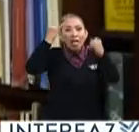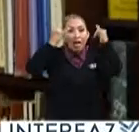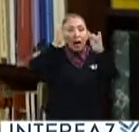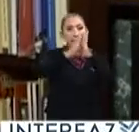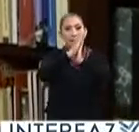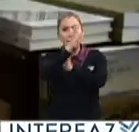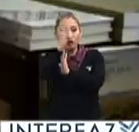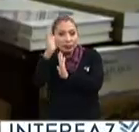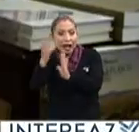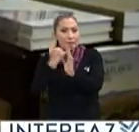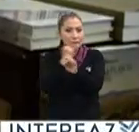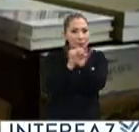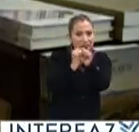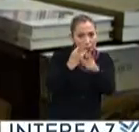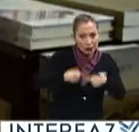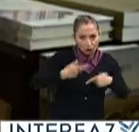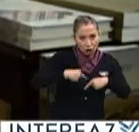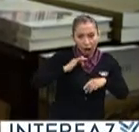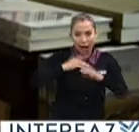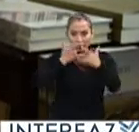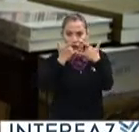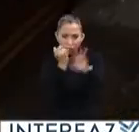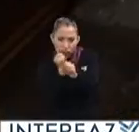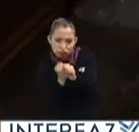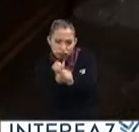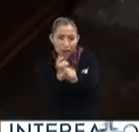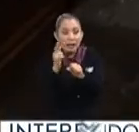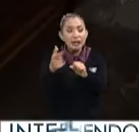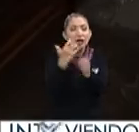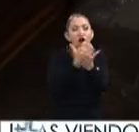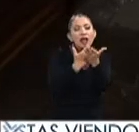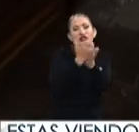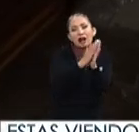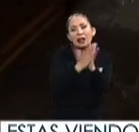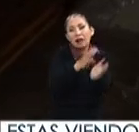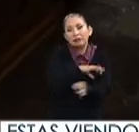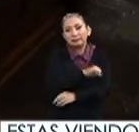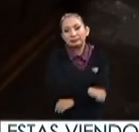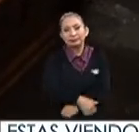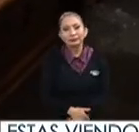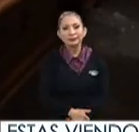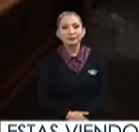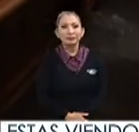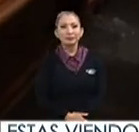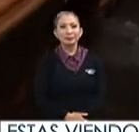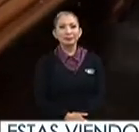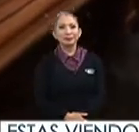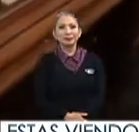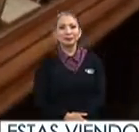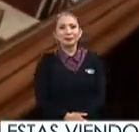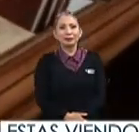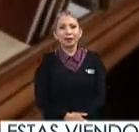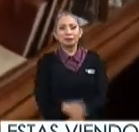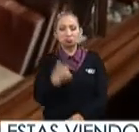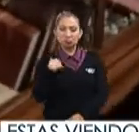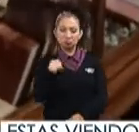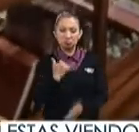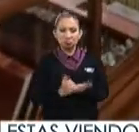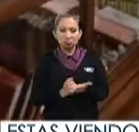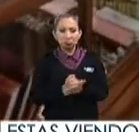de bibliotecas, investigadores, historiadores y coleccionistas de libros. Entonces